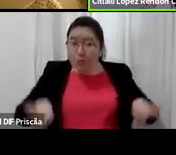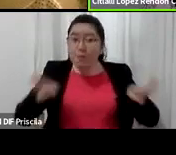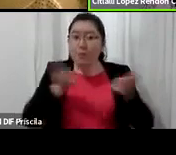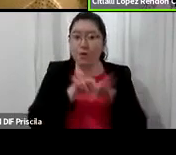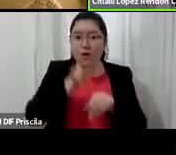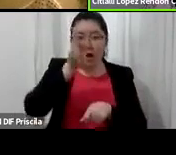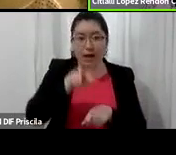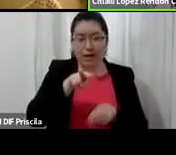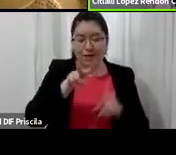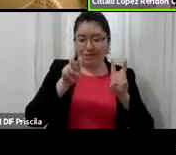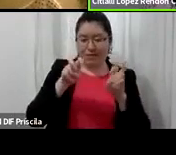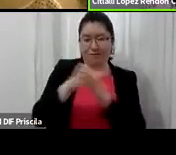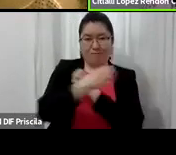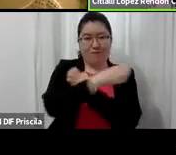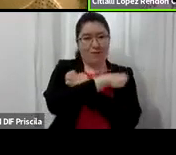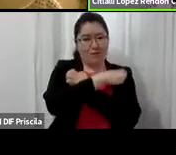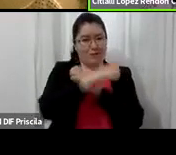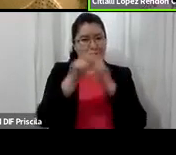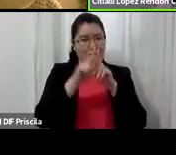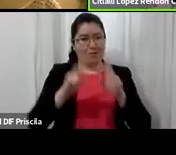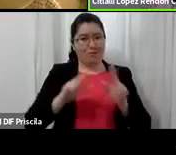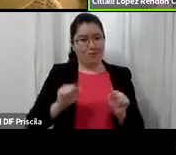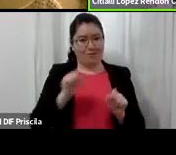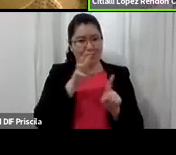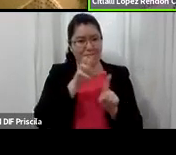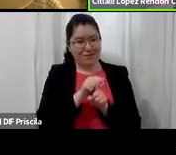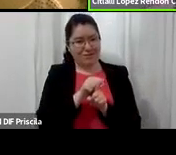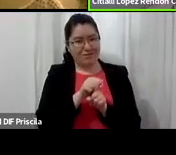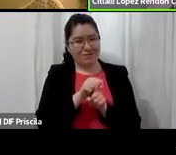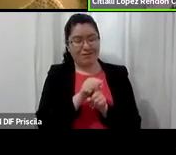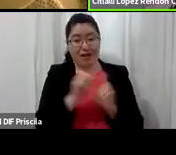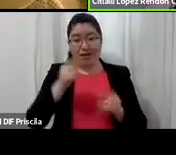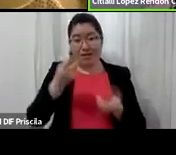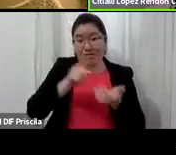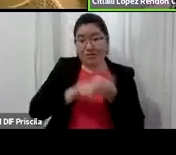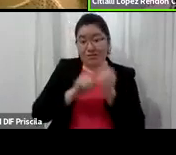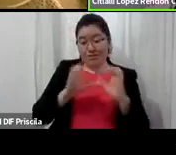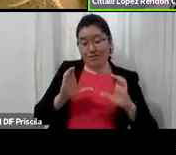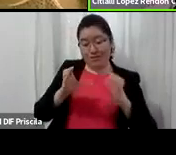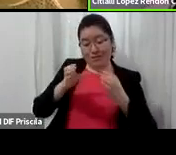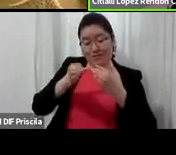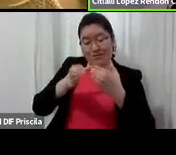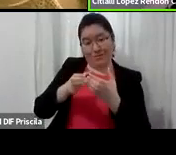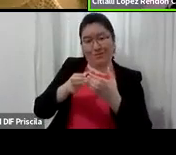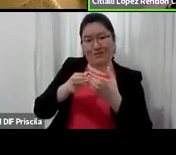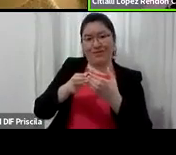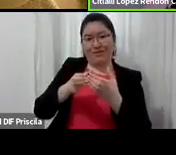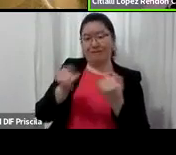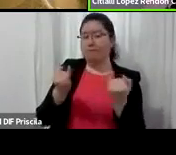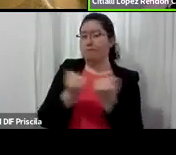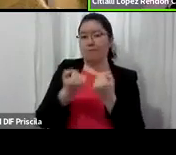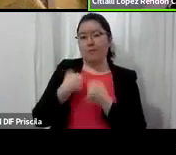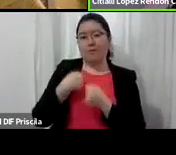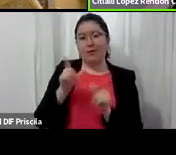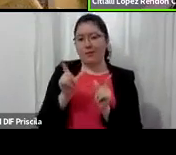educación para la paz desde lo comunitario. Y también ahí lo dejaría.